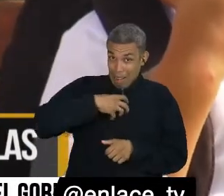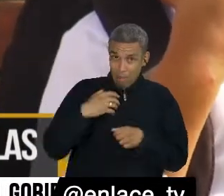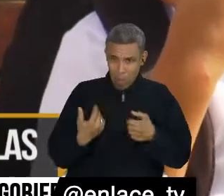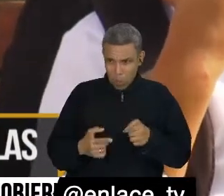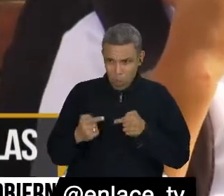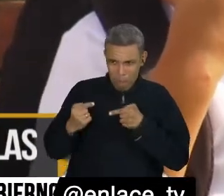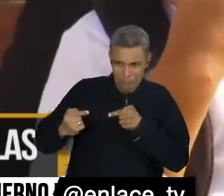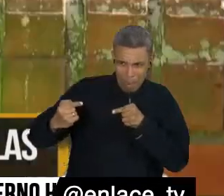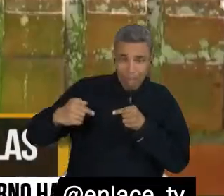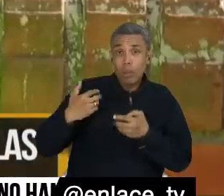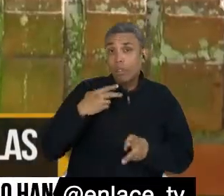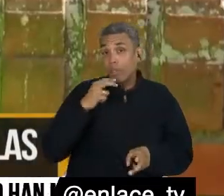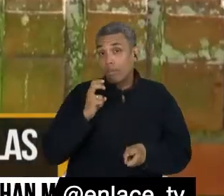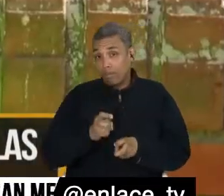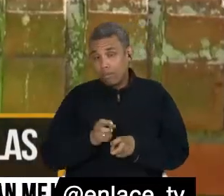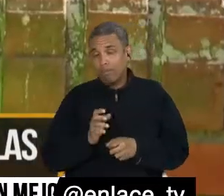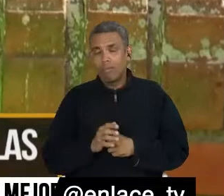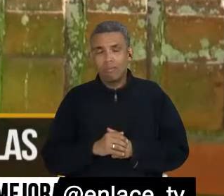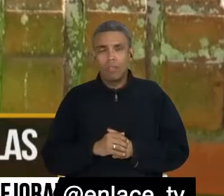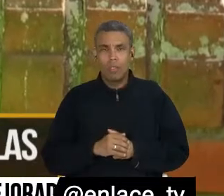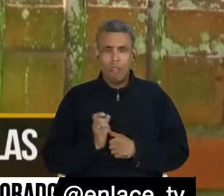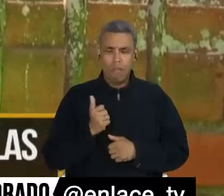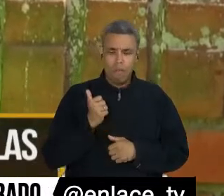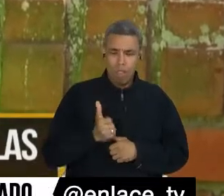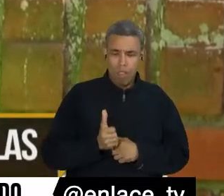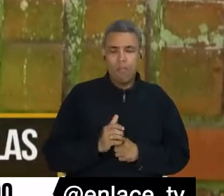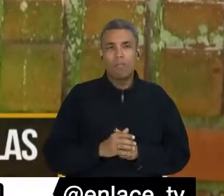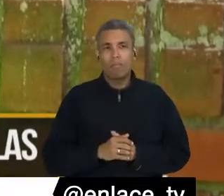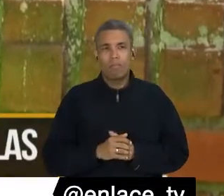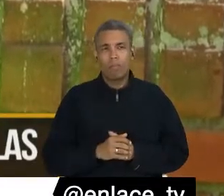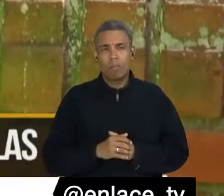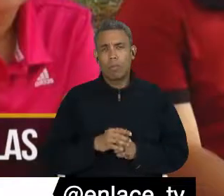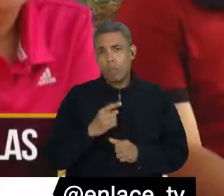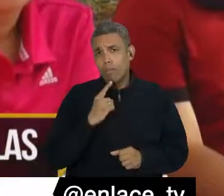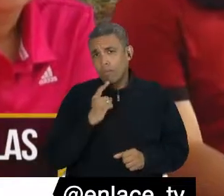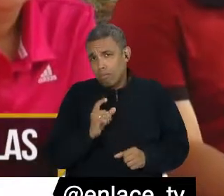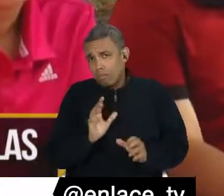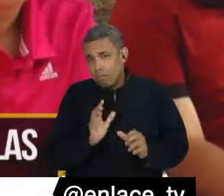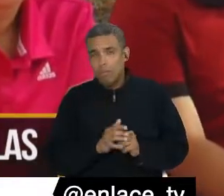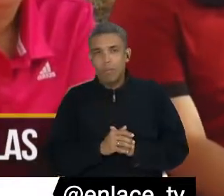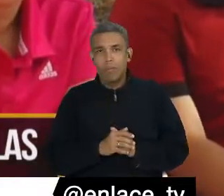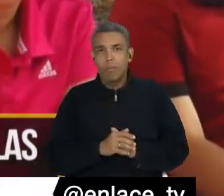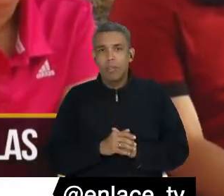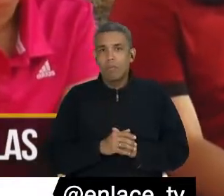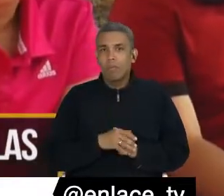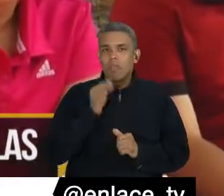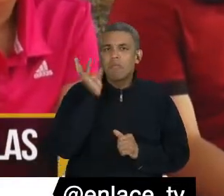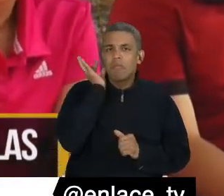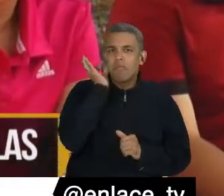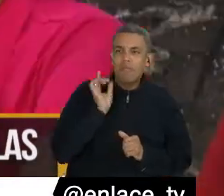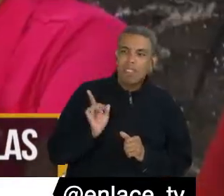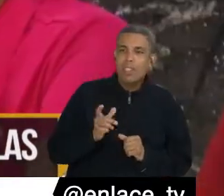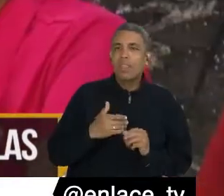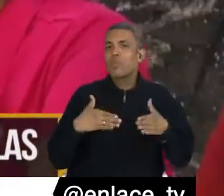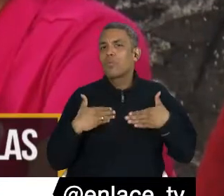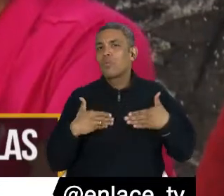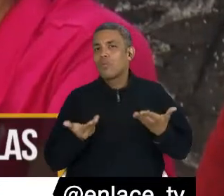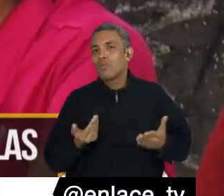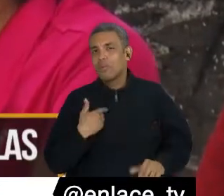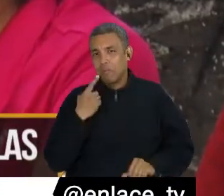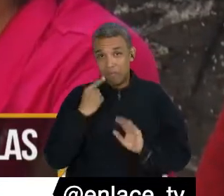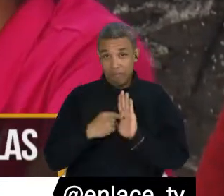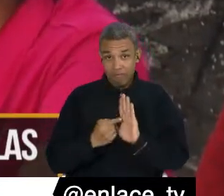casi difícil. Bien, poco difícil. Las niñas practicantes del deporte blanco muestran su satisfacción por